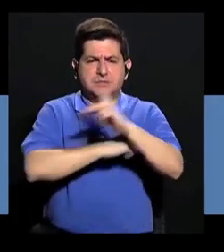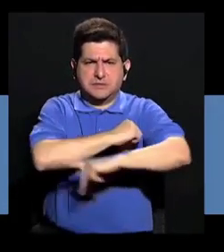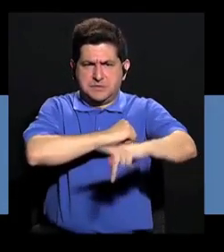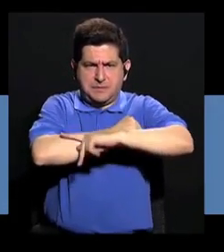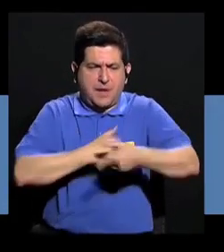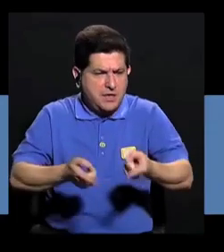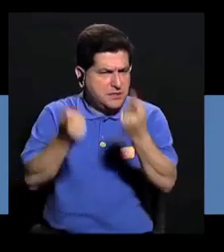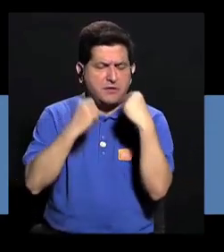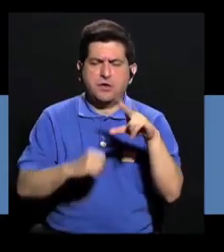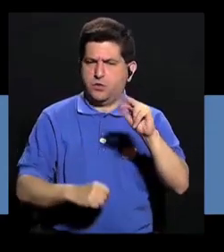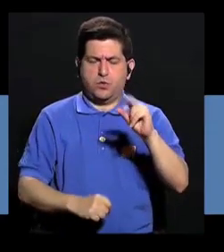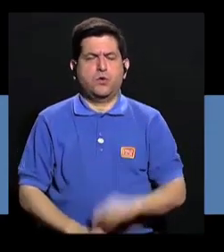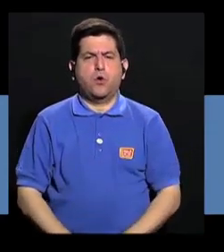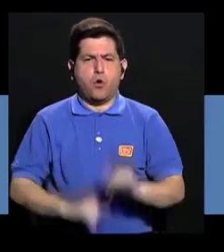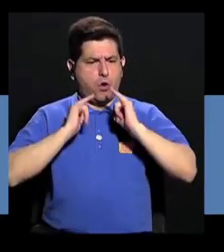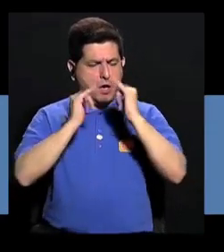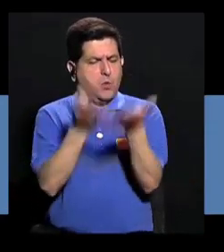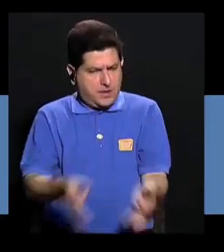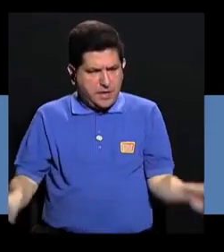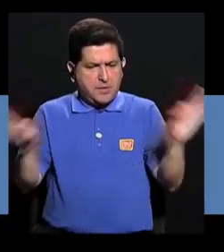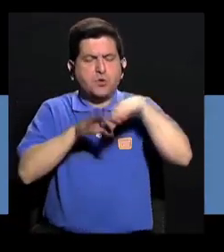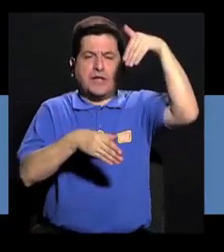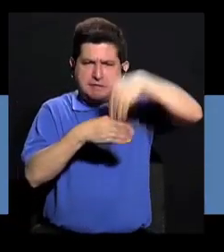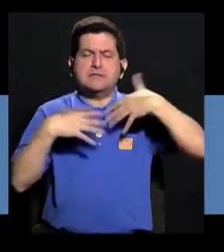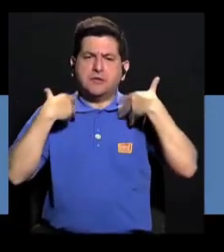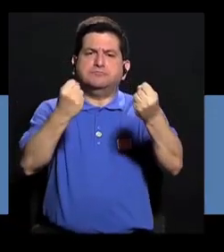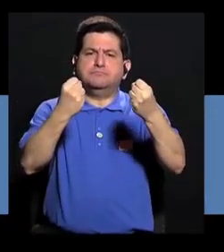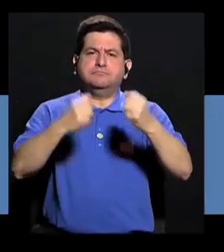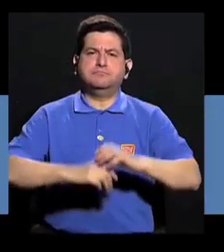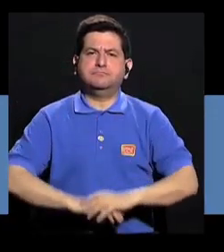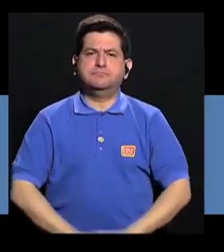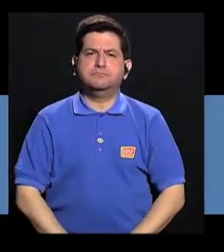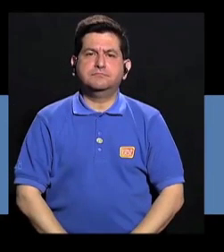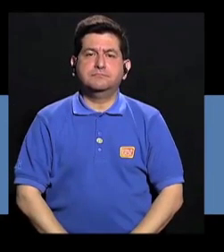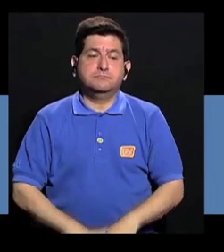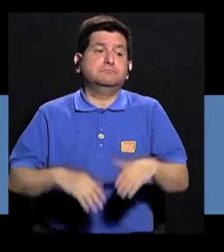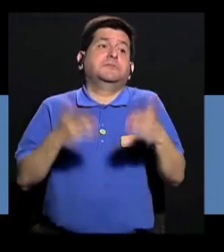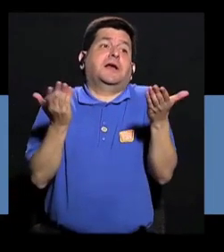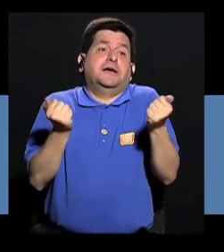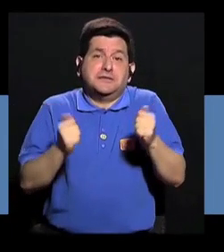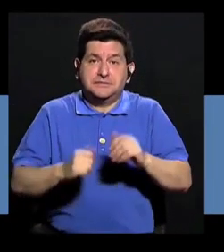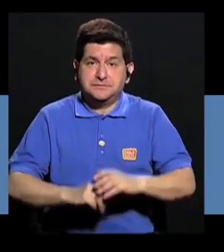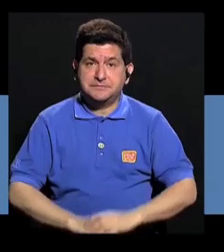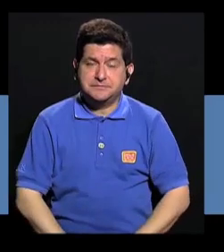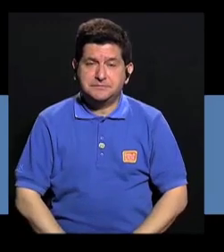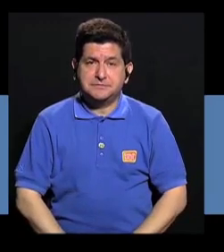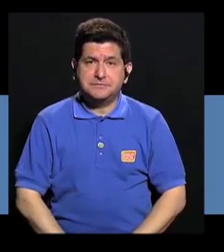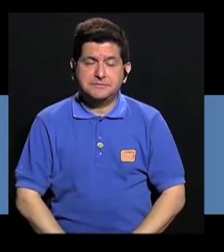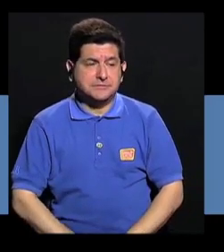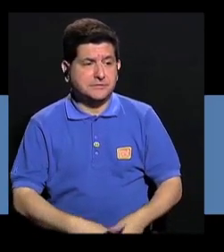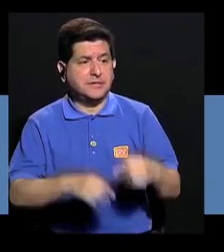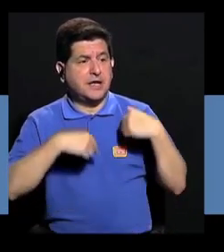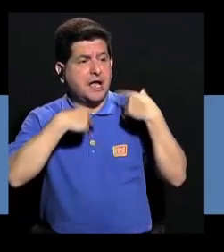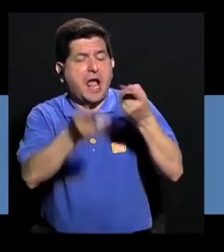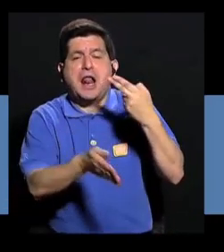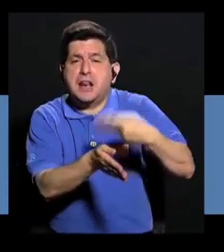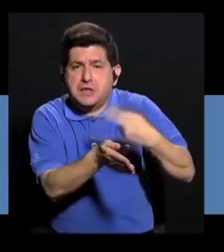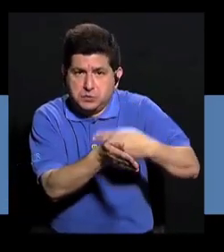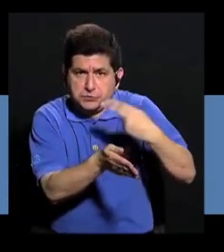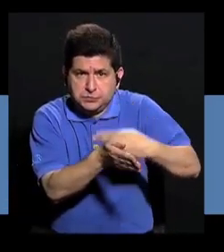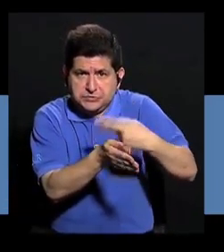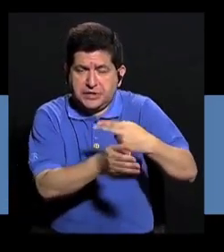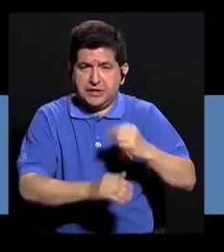nacionalidad. En realidad, la igualdad es para mí lo más importante en salud. Y hay que, cuando llegamos